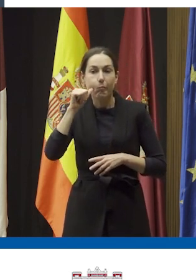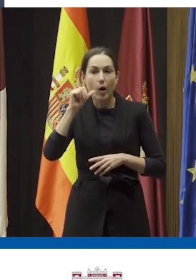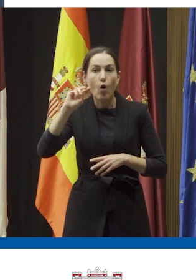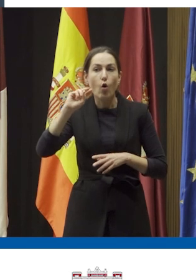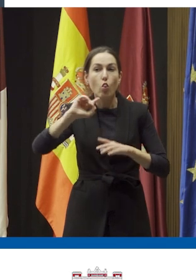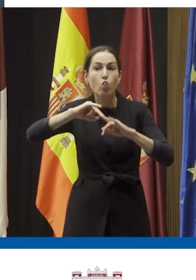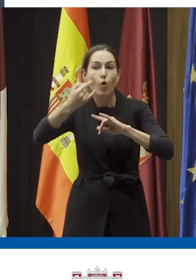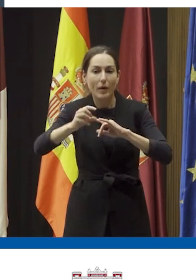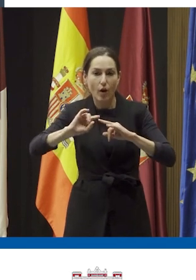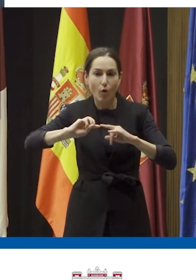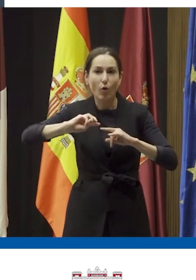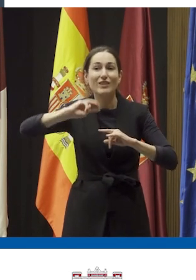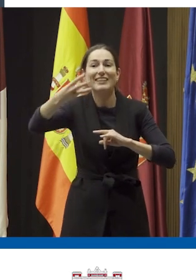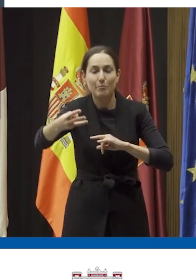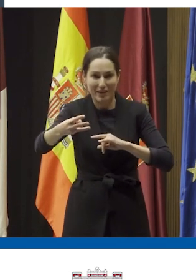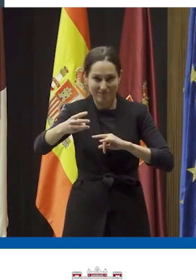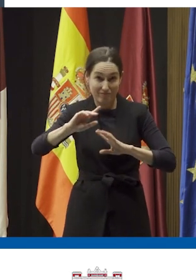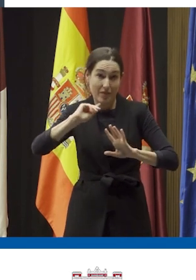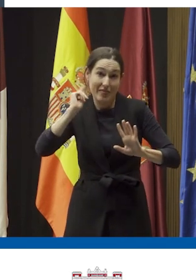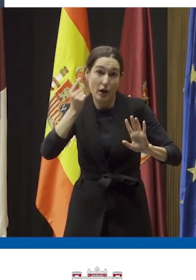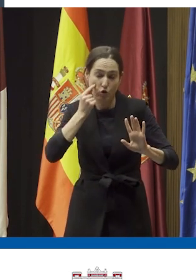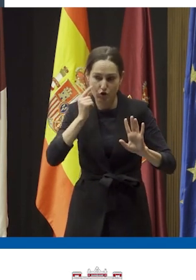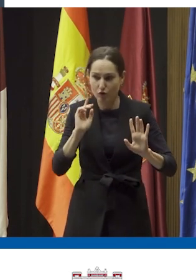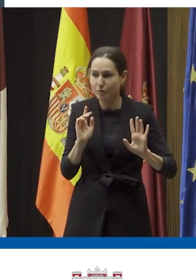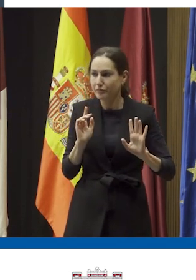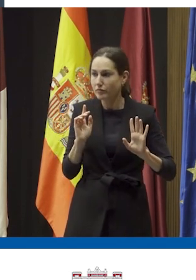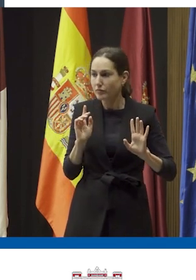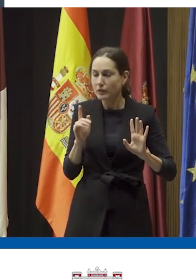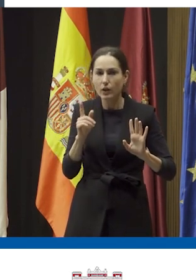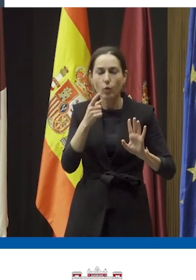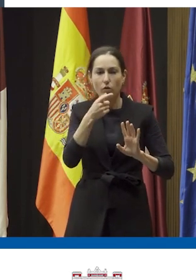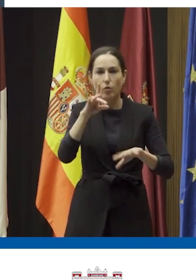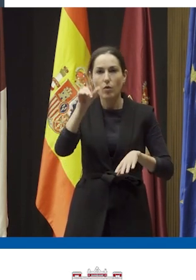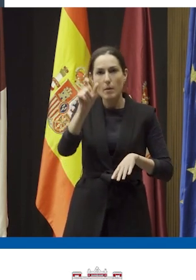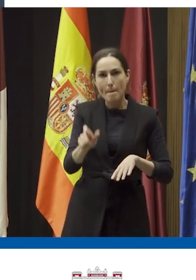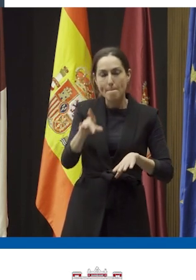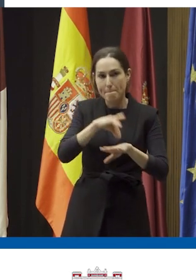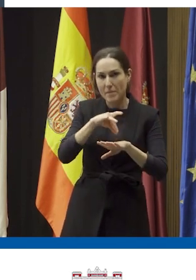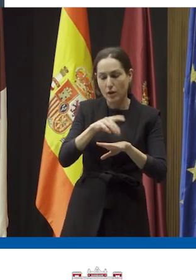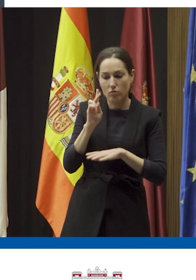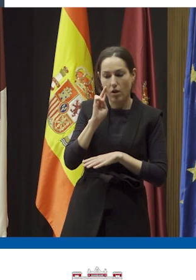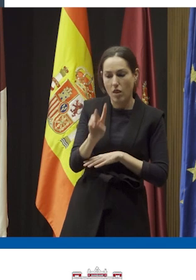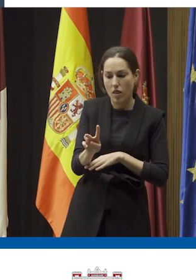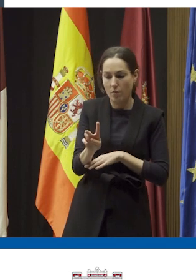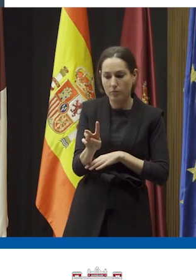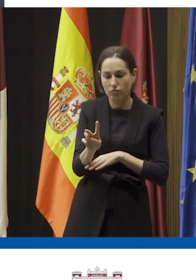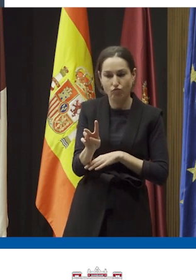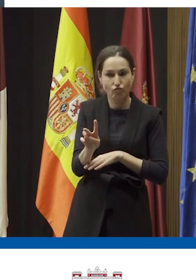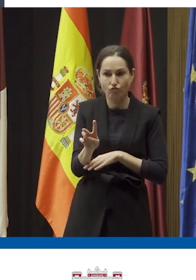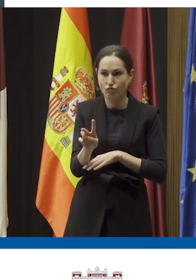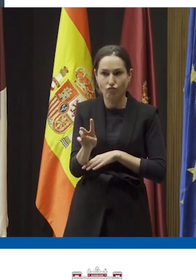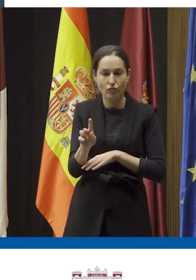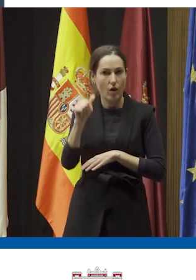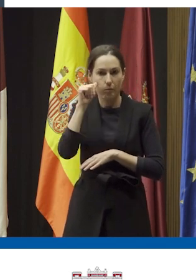triple. Era el diagnóstico. Cuando la vio McDowell, no, esto no es un embarazo, esto es un